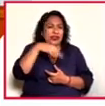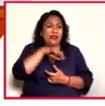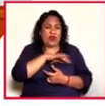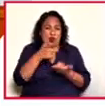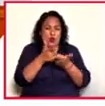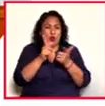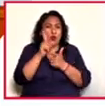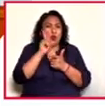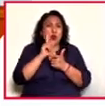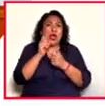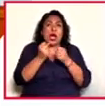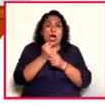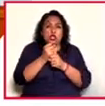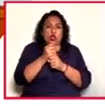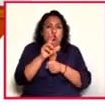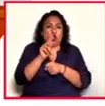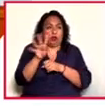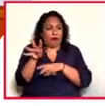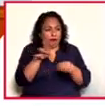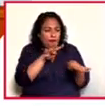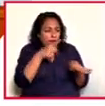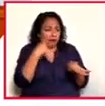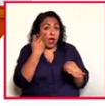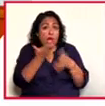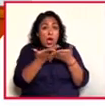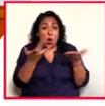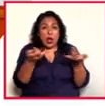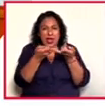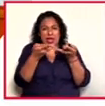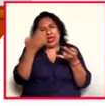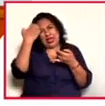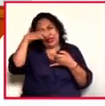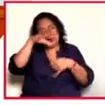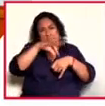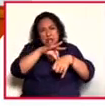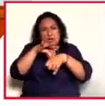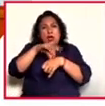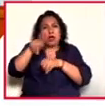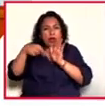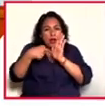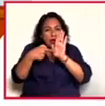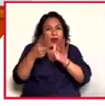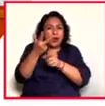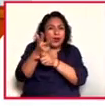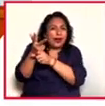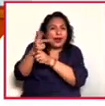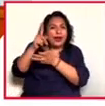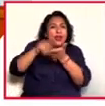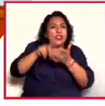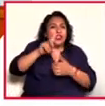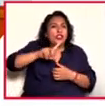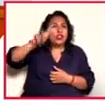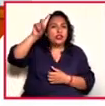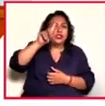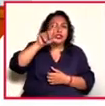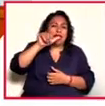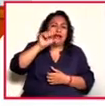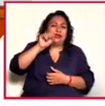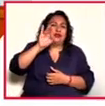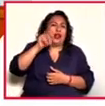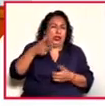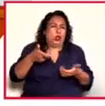ganó notoriedad. Ahora parte de sus vivencias son retratadas en la película La Diosa del Asfalto. La Diosa del Asfalto, ya